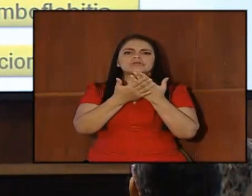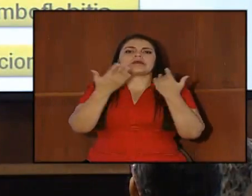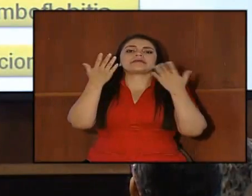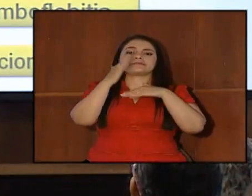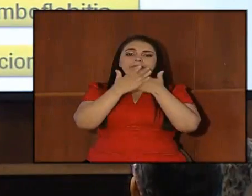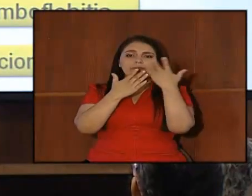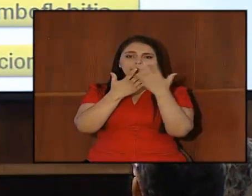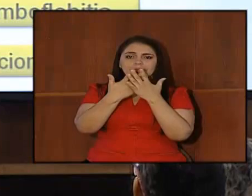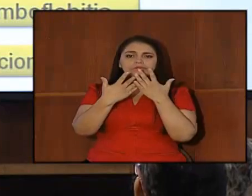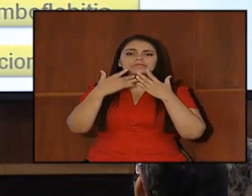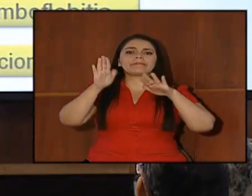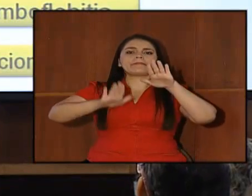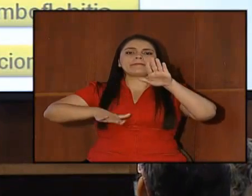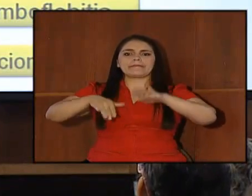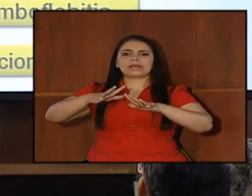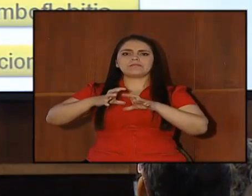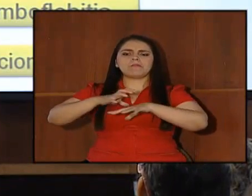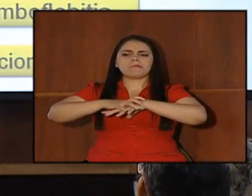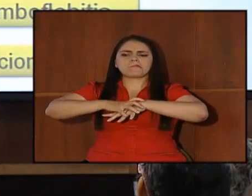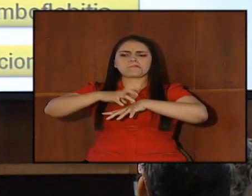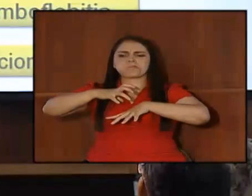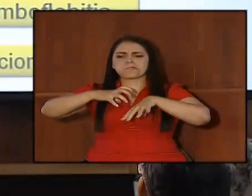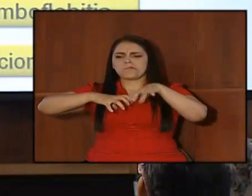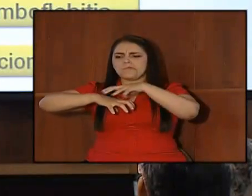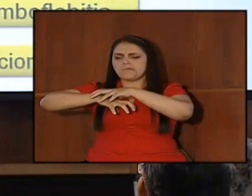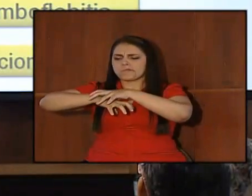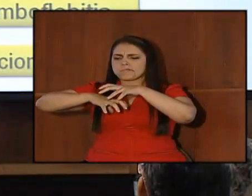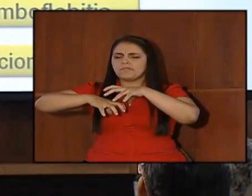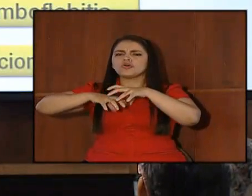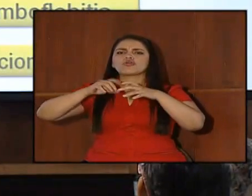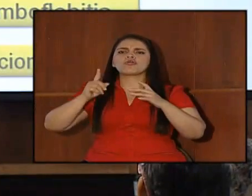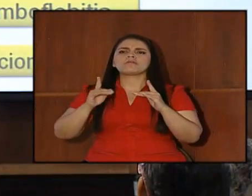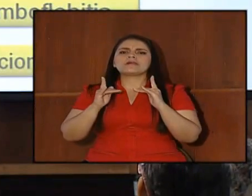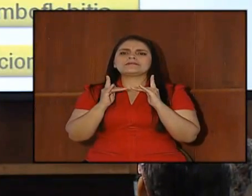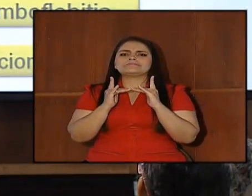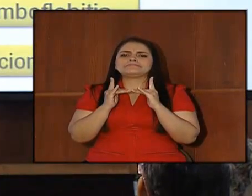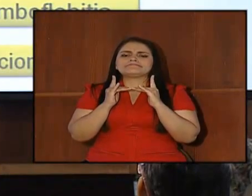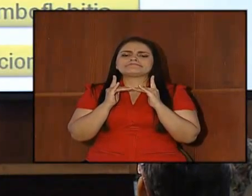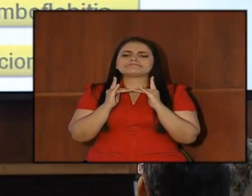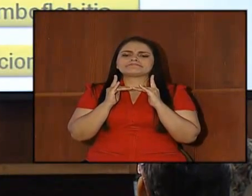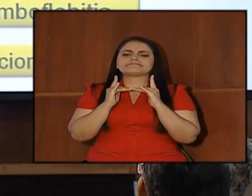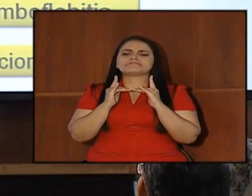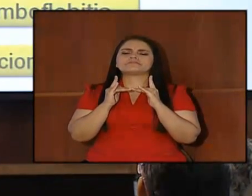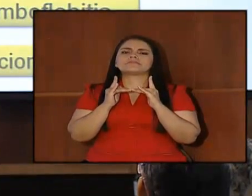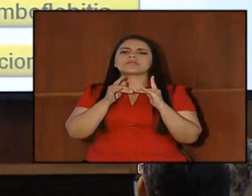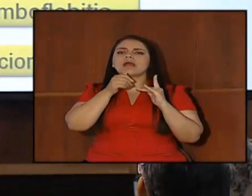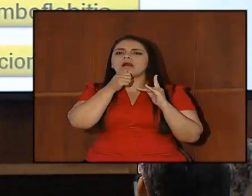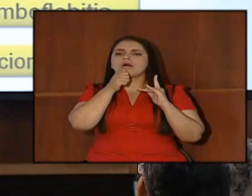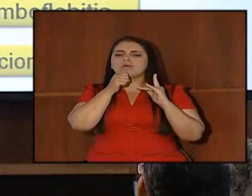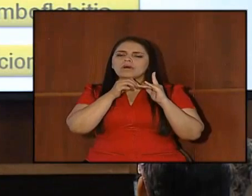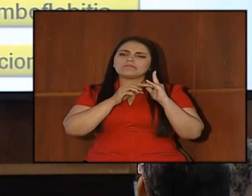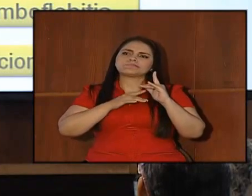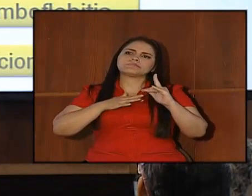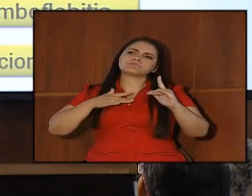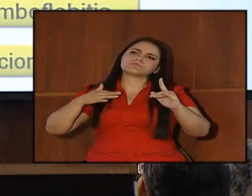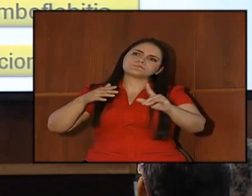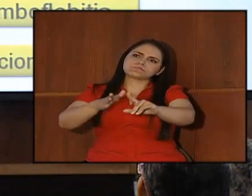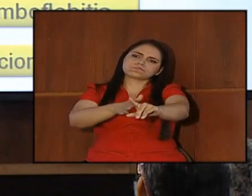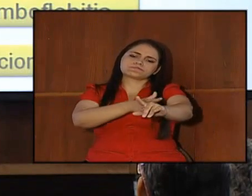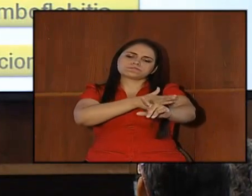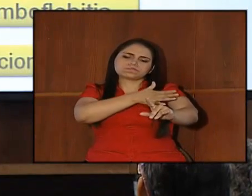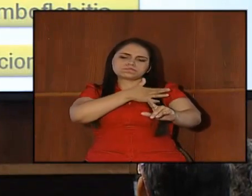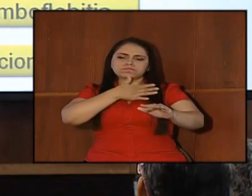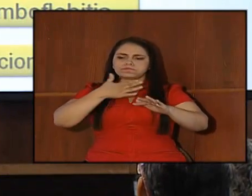pies. ¿Por qué? Por la quietud, porque la agüita empieza a hacer todo el recorrido en todo el